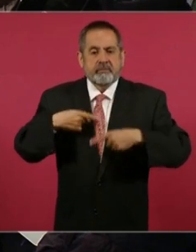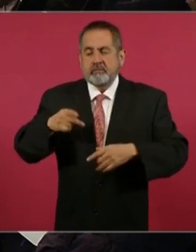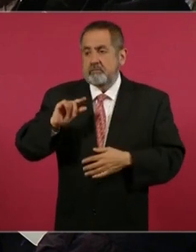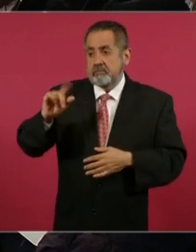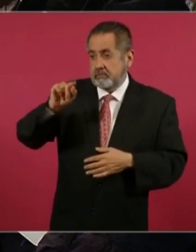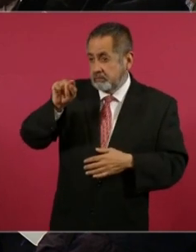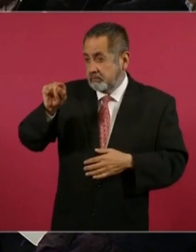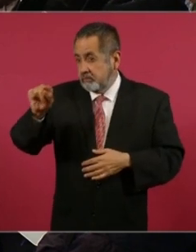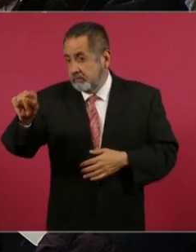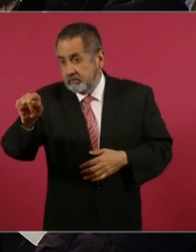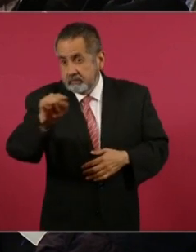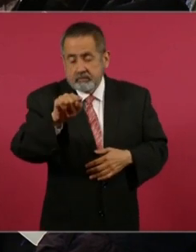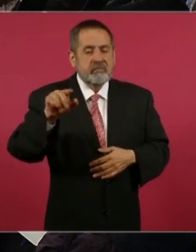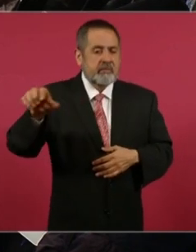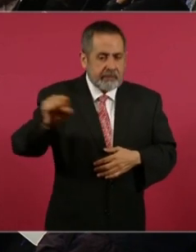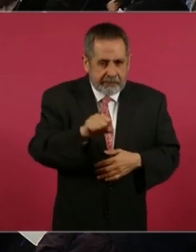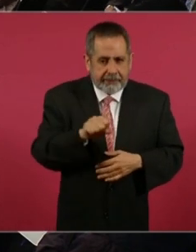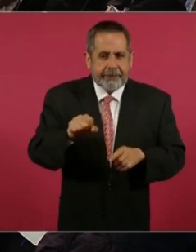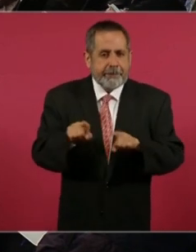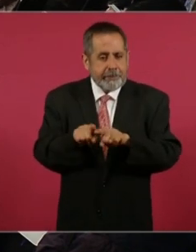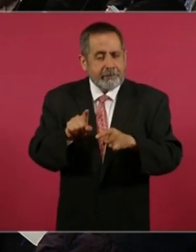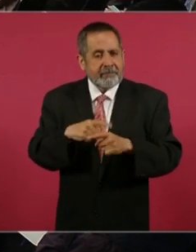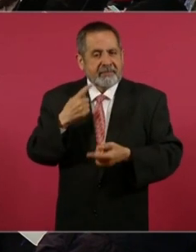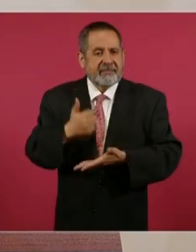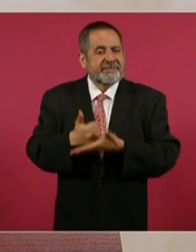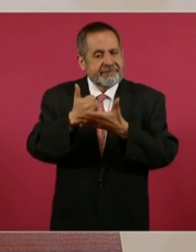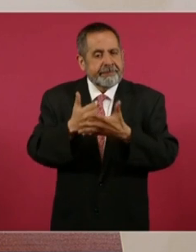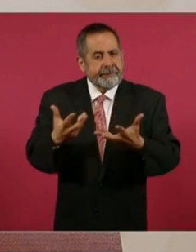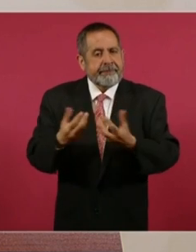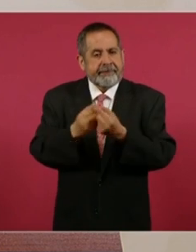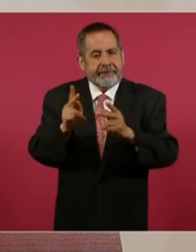personalidades como él que ayuden